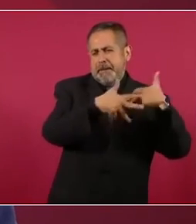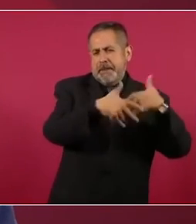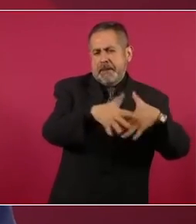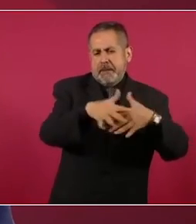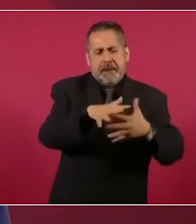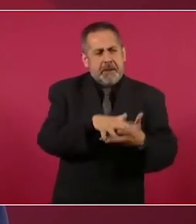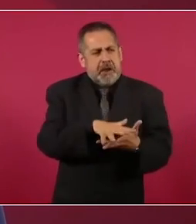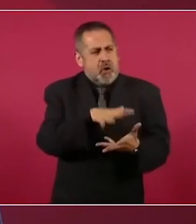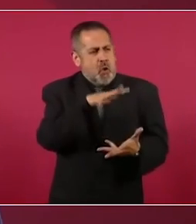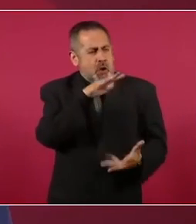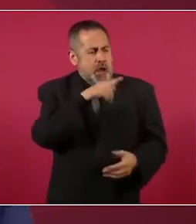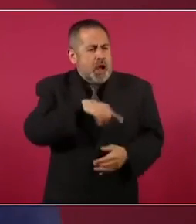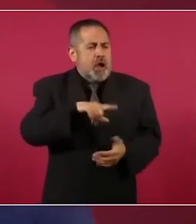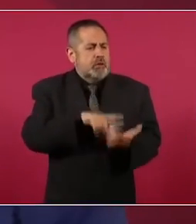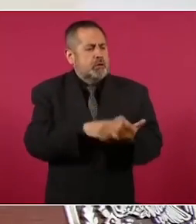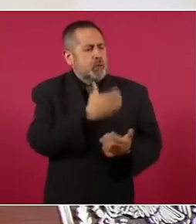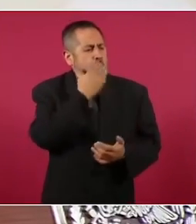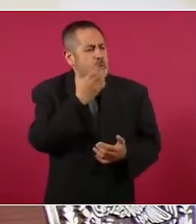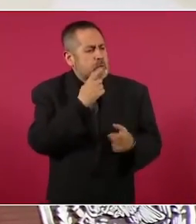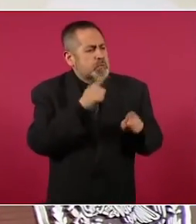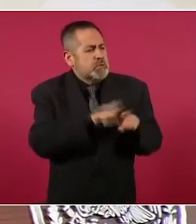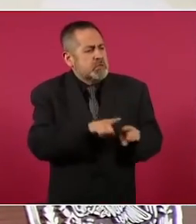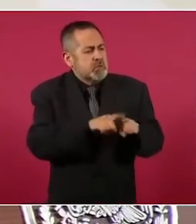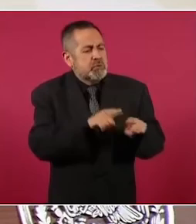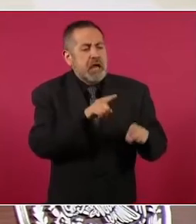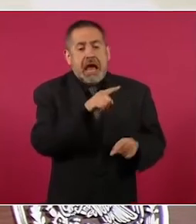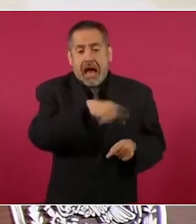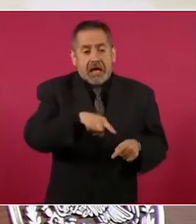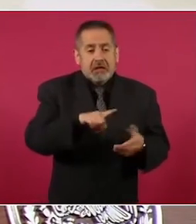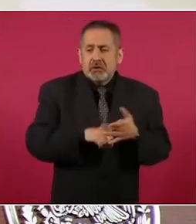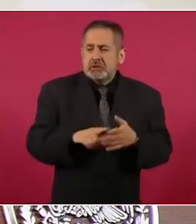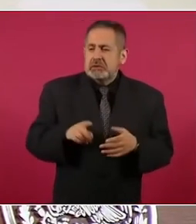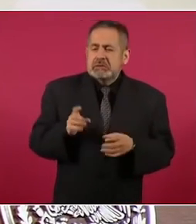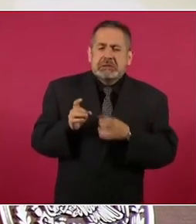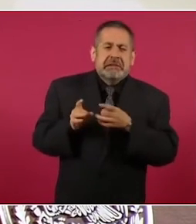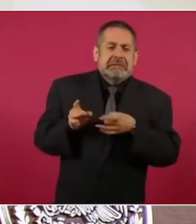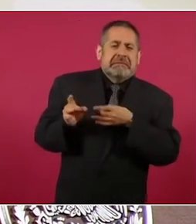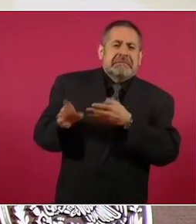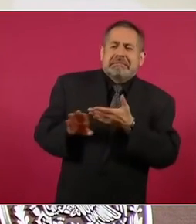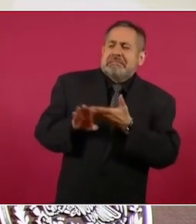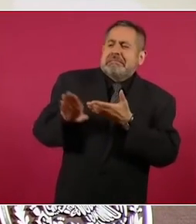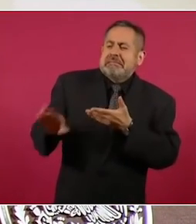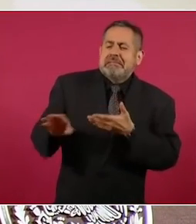que además de ser conservadores son racistas y clasistas.